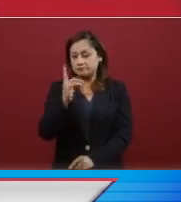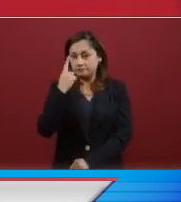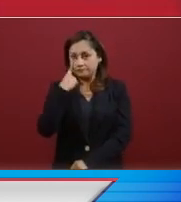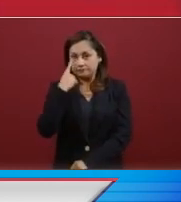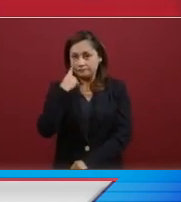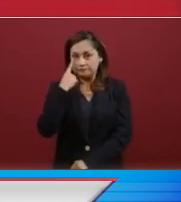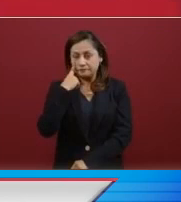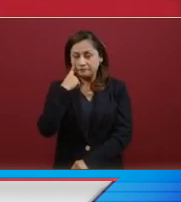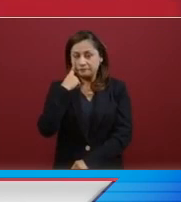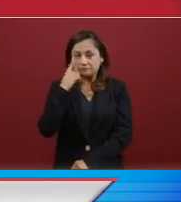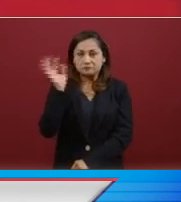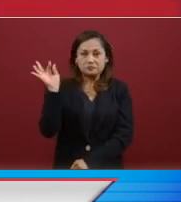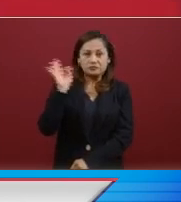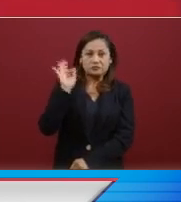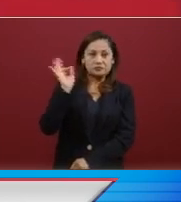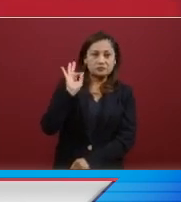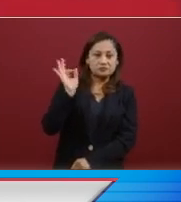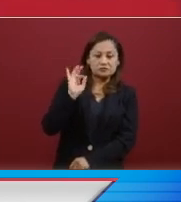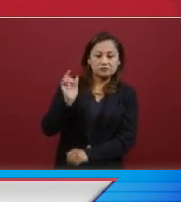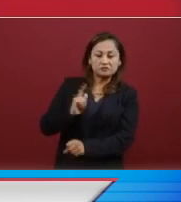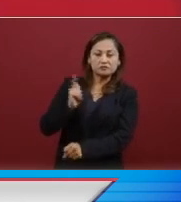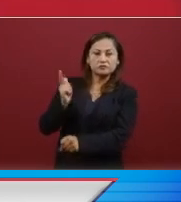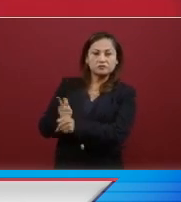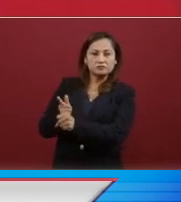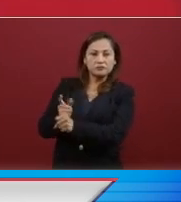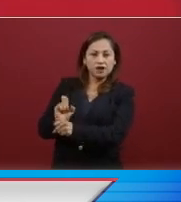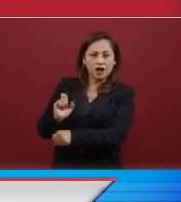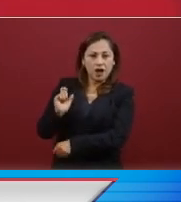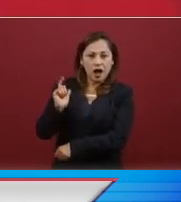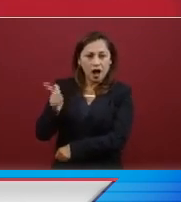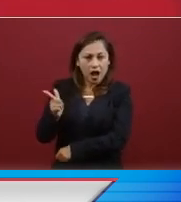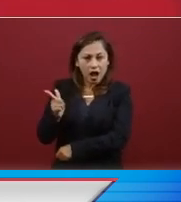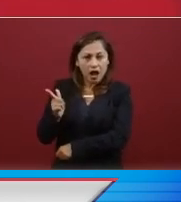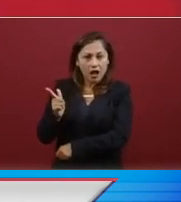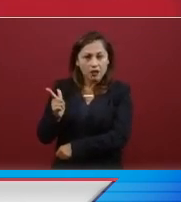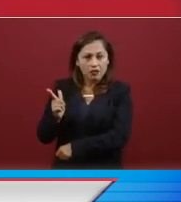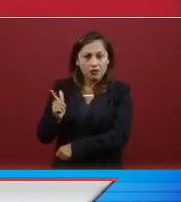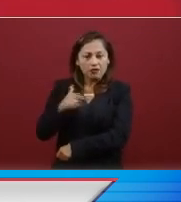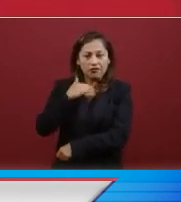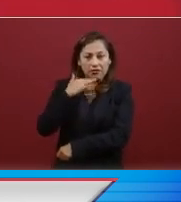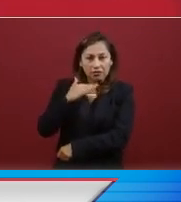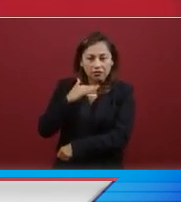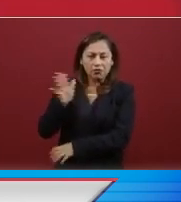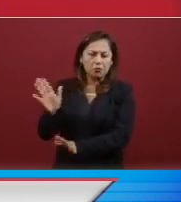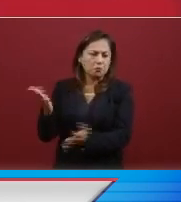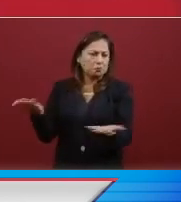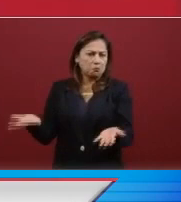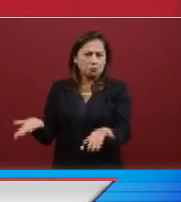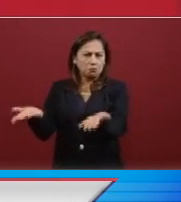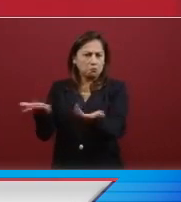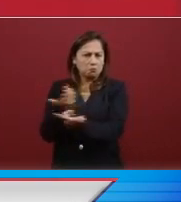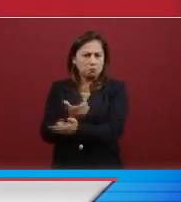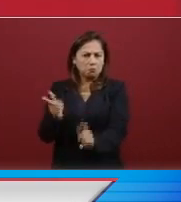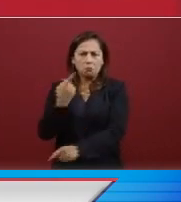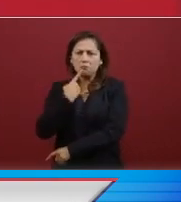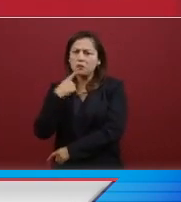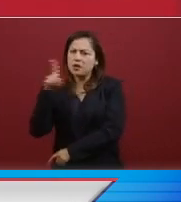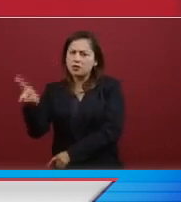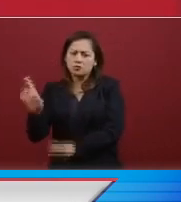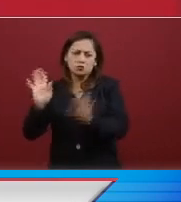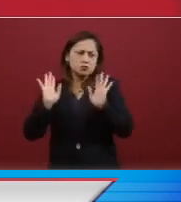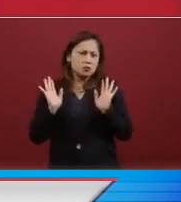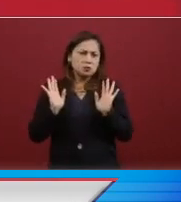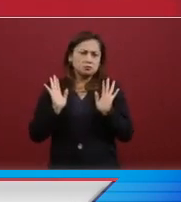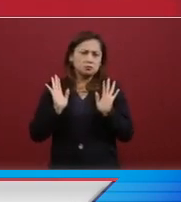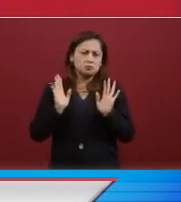países emergentes, gracias a la estabilidad económica en el país. Los ahorros permitirán contar con 200,000 millones de pesos que se tendrán